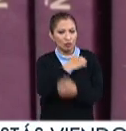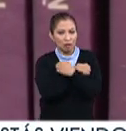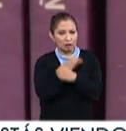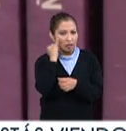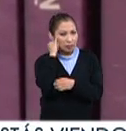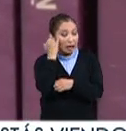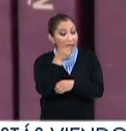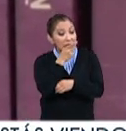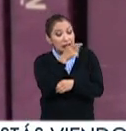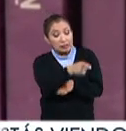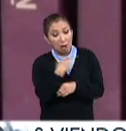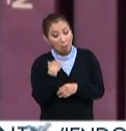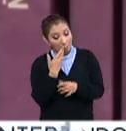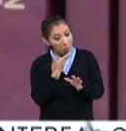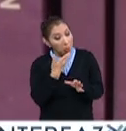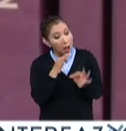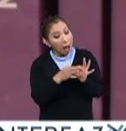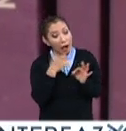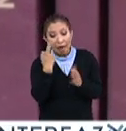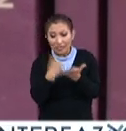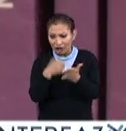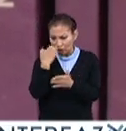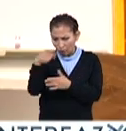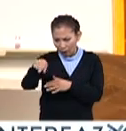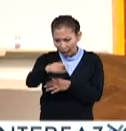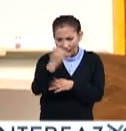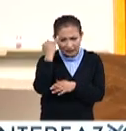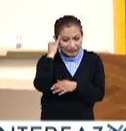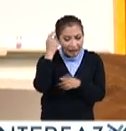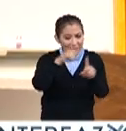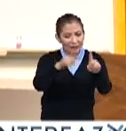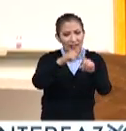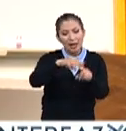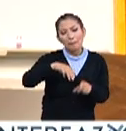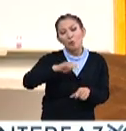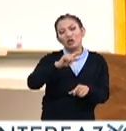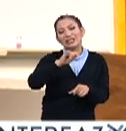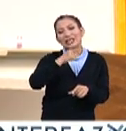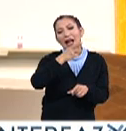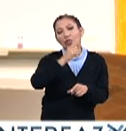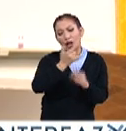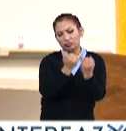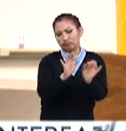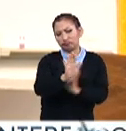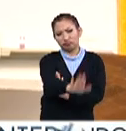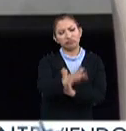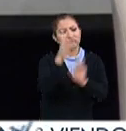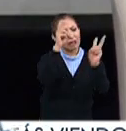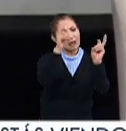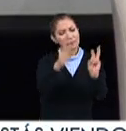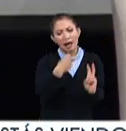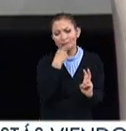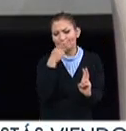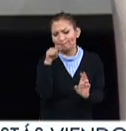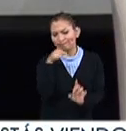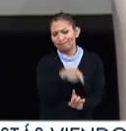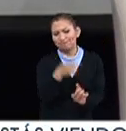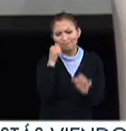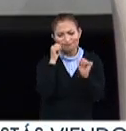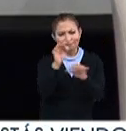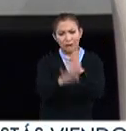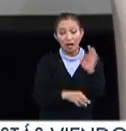Indígena, destacó la pertinencia de que en las escuelas indígenas y multigrado haya autonomía curricular. La